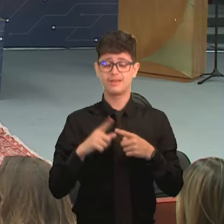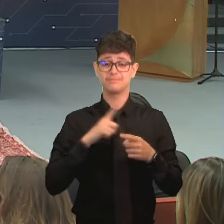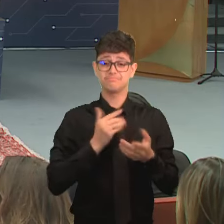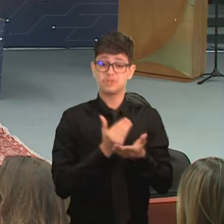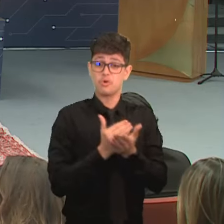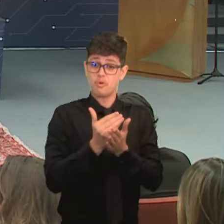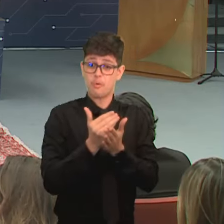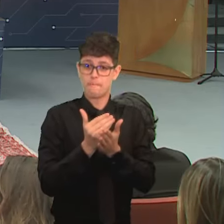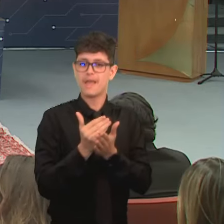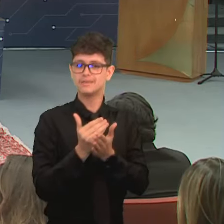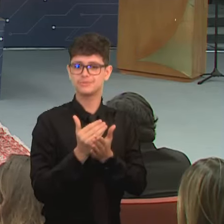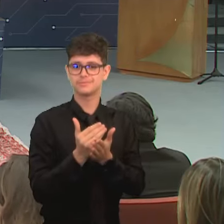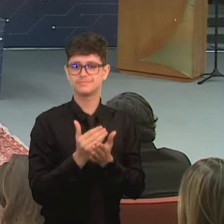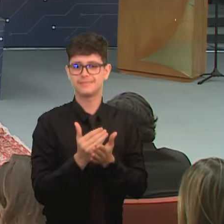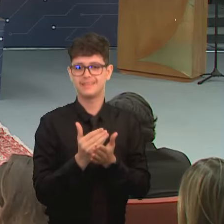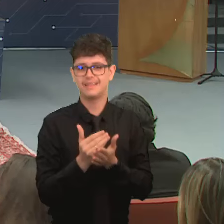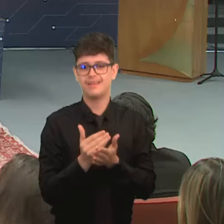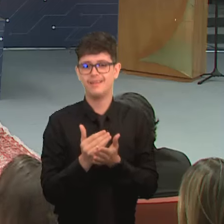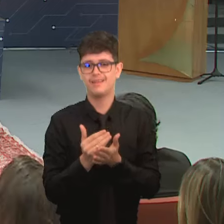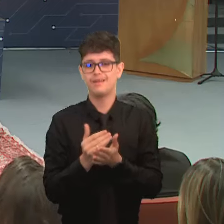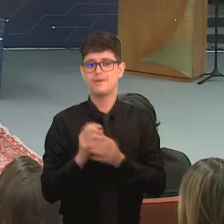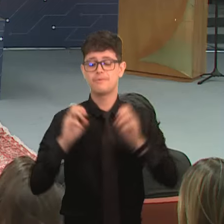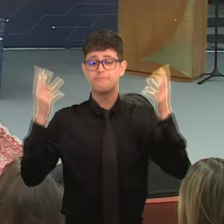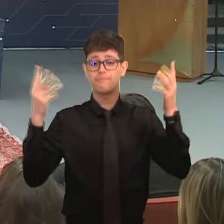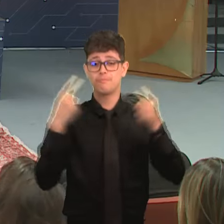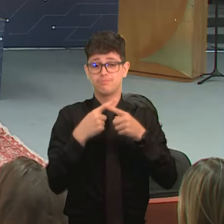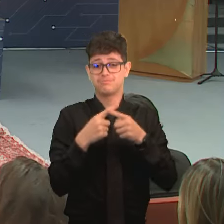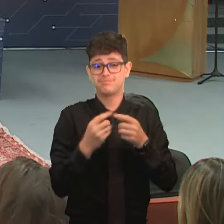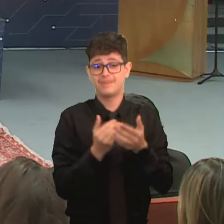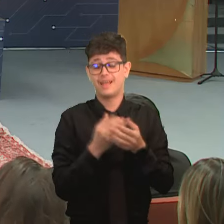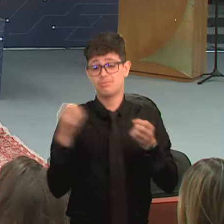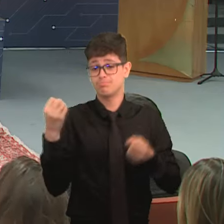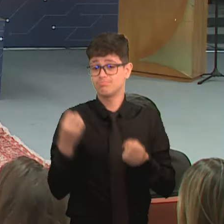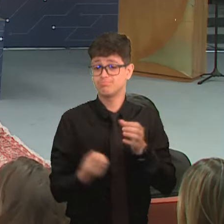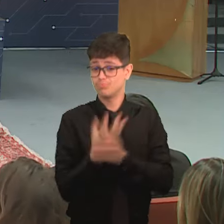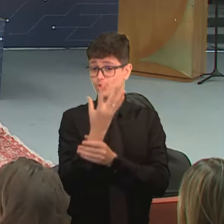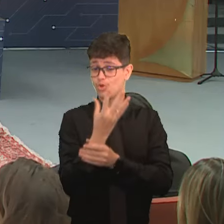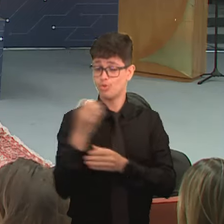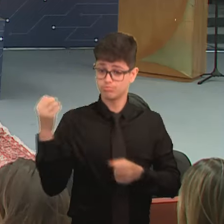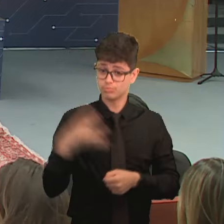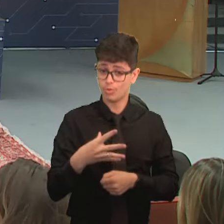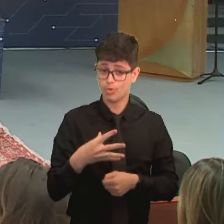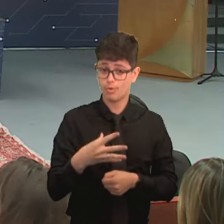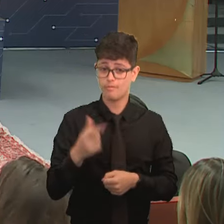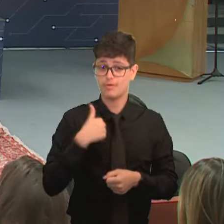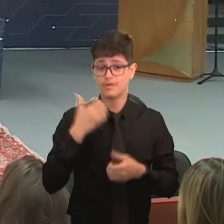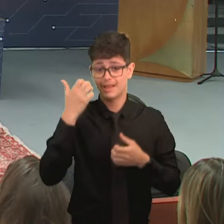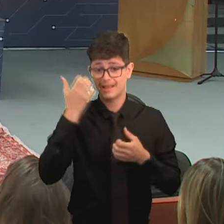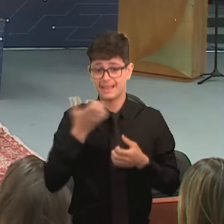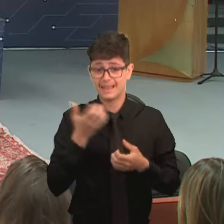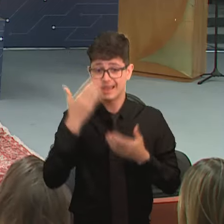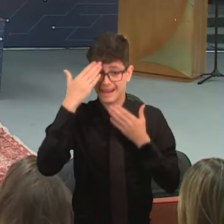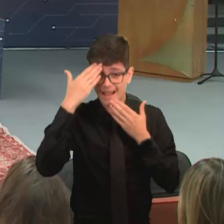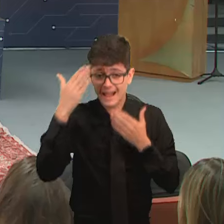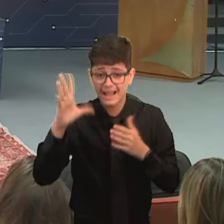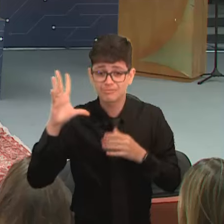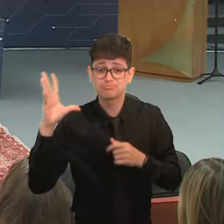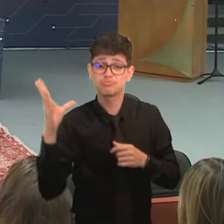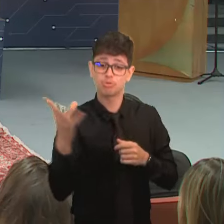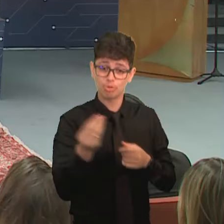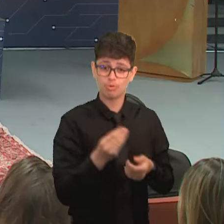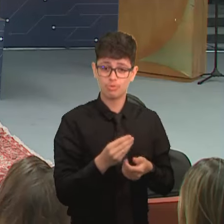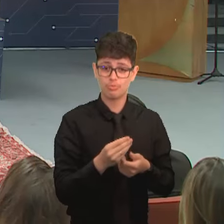excelente iniciativa, por realizar este seminario. Quería felicitar aquí a Víctor, nuestro moderador, Patricia